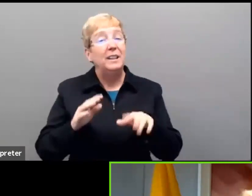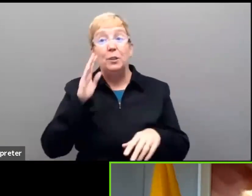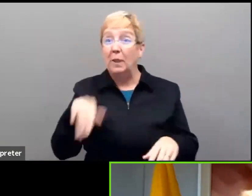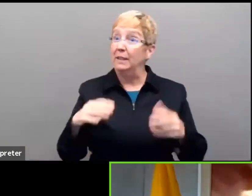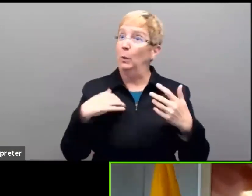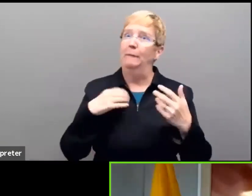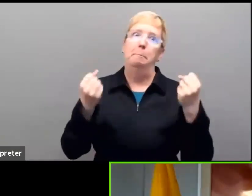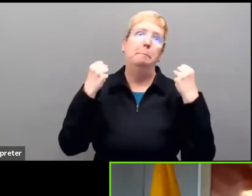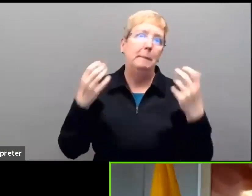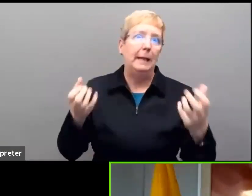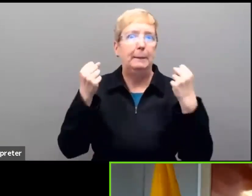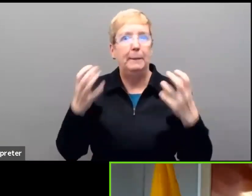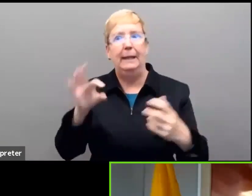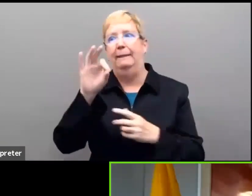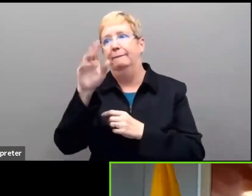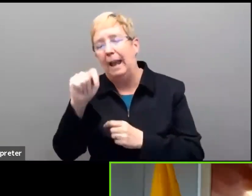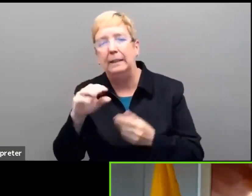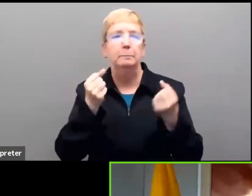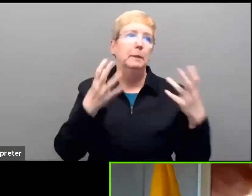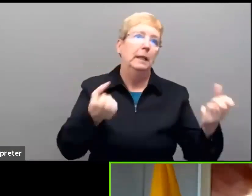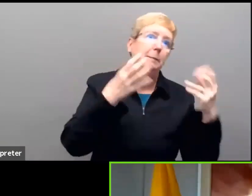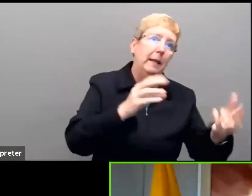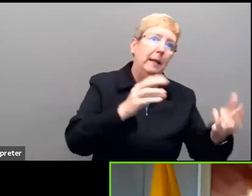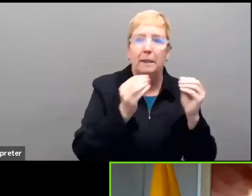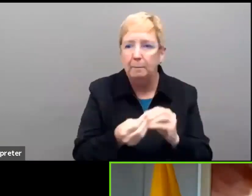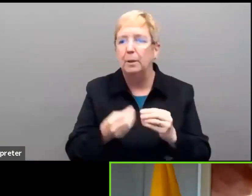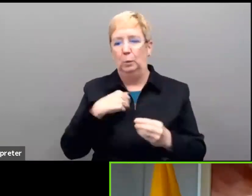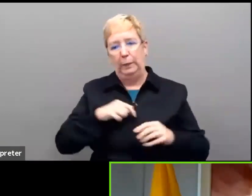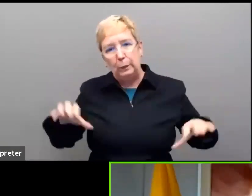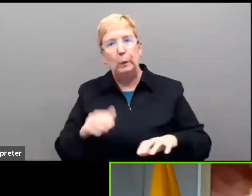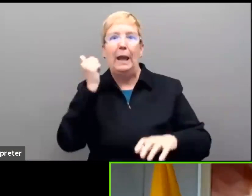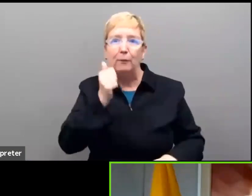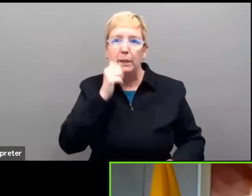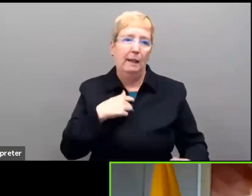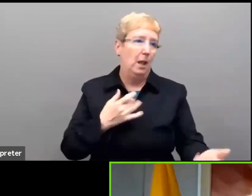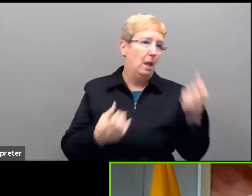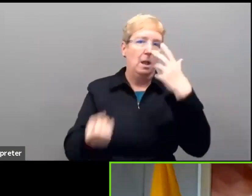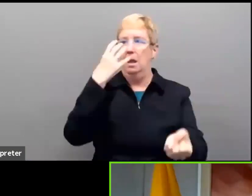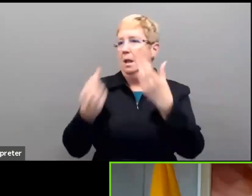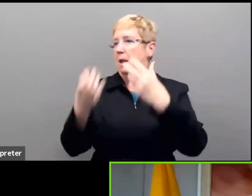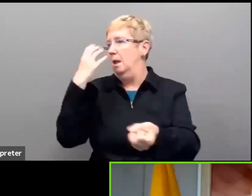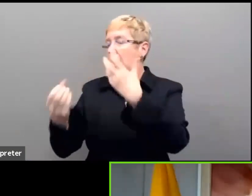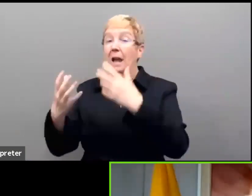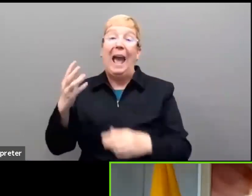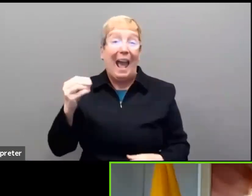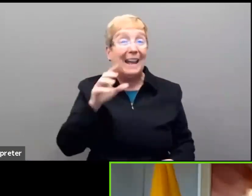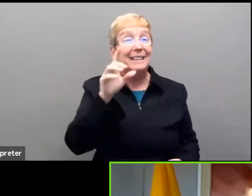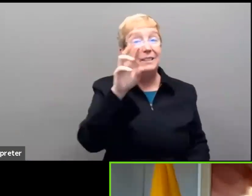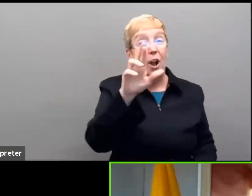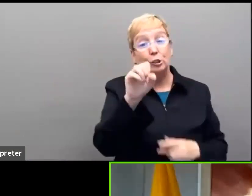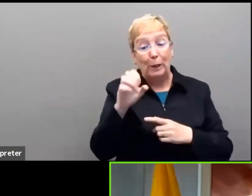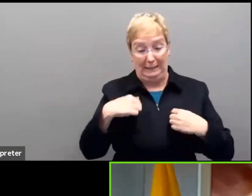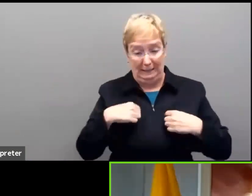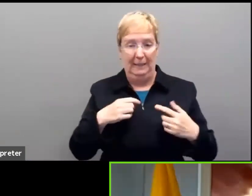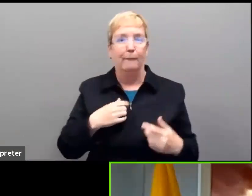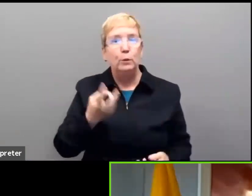está propagándose muy rápidamente, todo el mundo debe utilizar un cubrebocas. Entonces, hay muchas cosas que se pueden hacer a nivel local para hacer cumplir